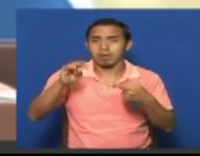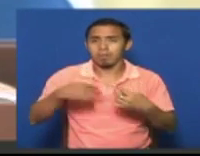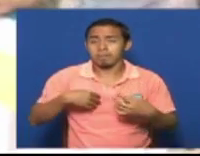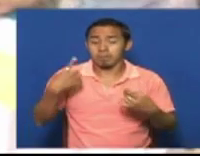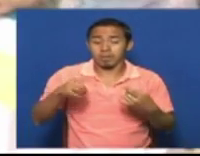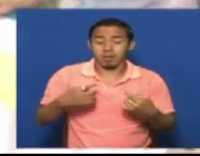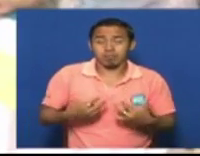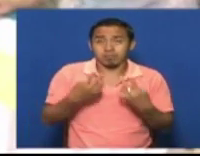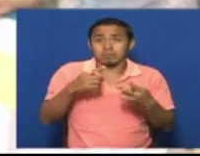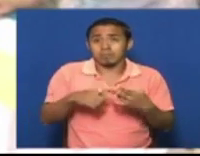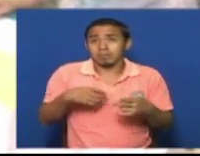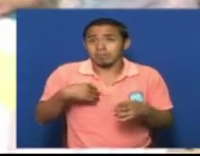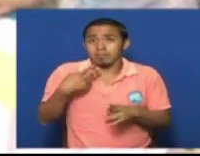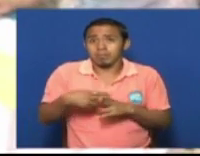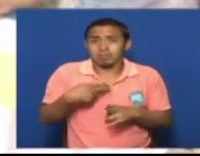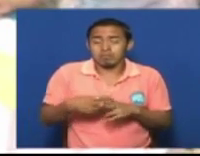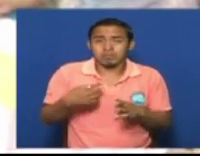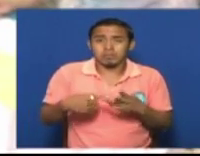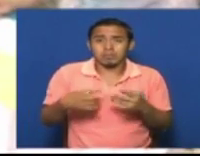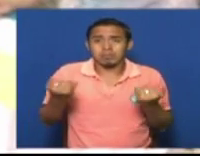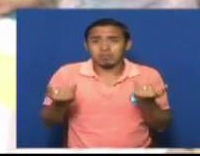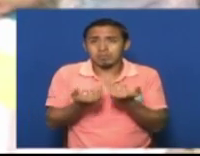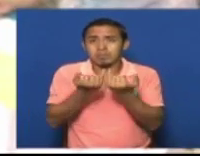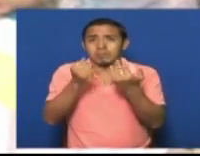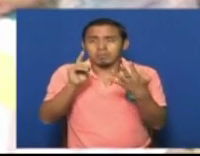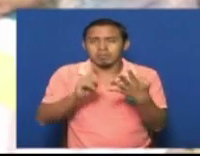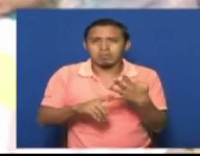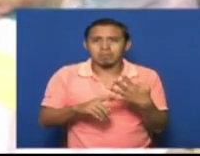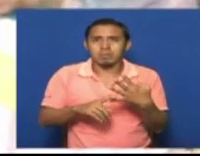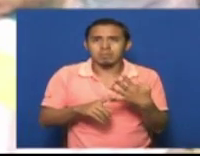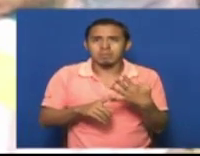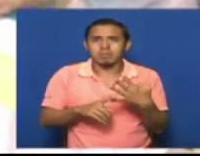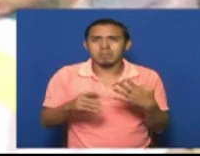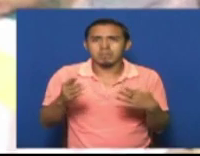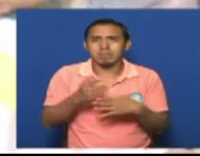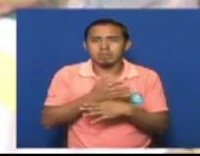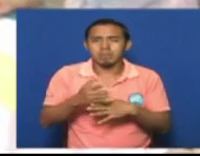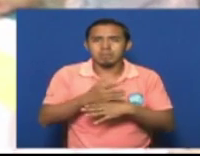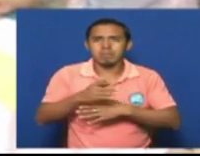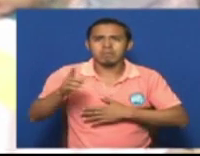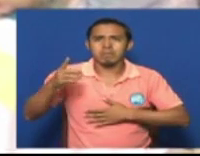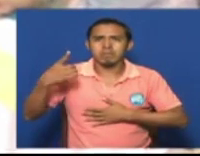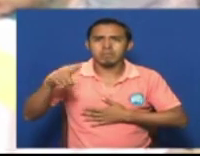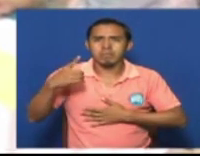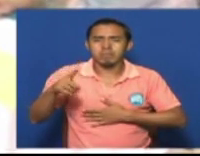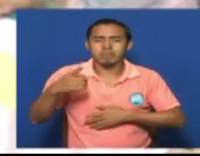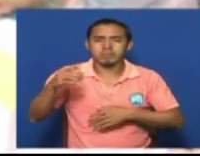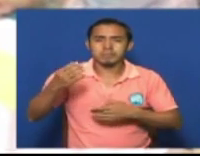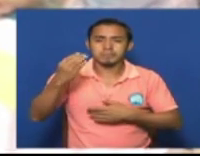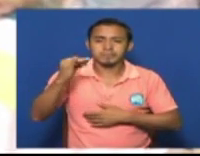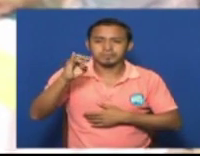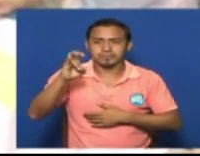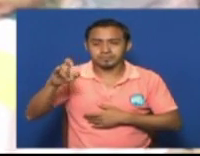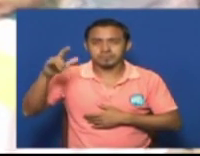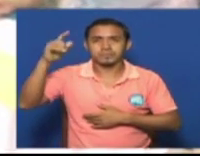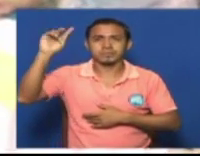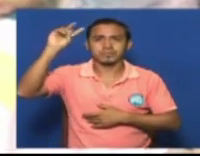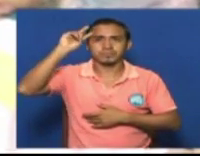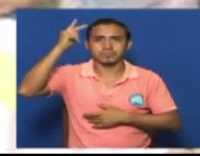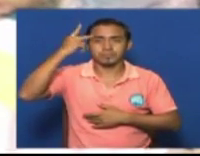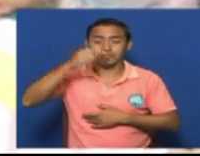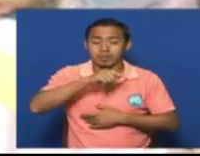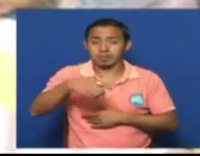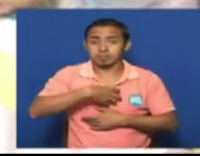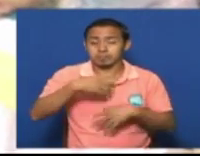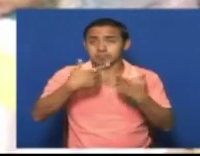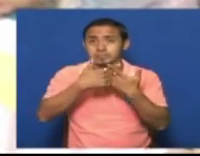derecho a un nombre el derecho a la nacionalidad la identidad en los derechos civiles y políticos están reconocidos el